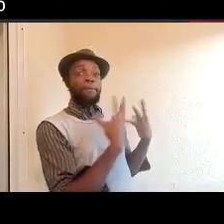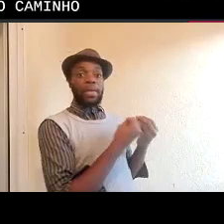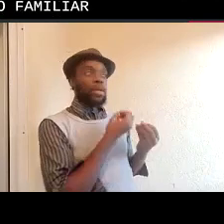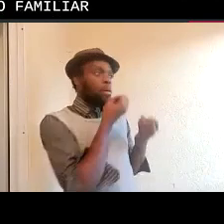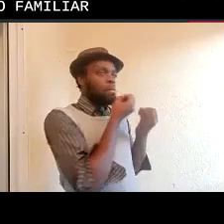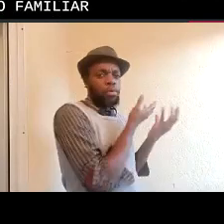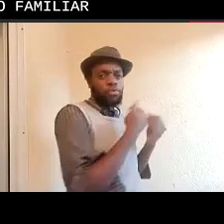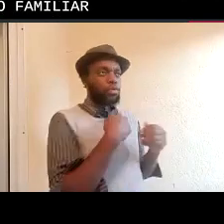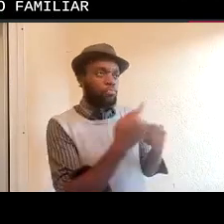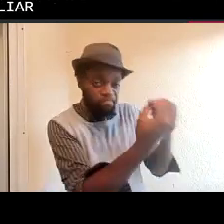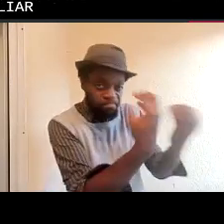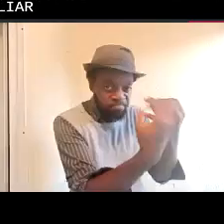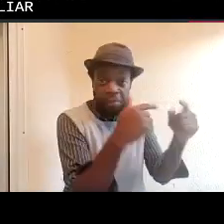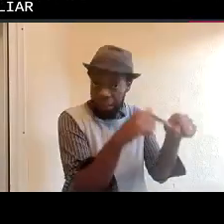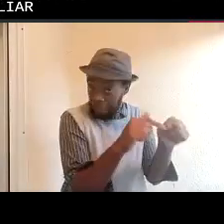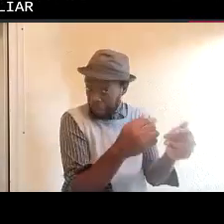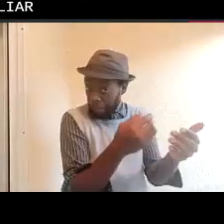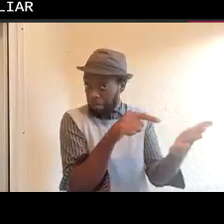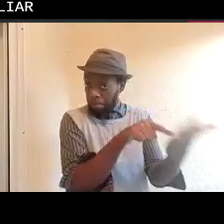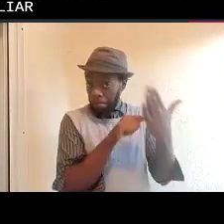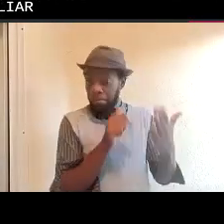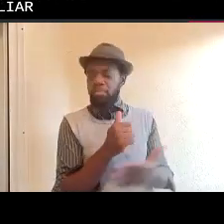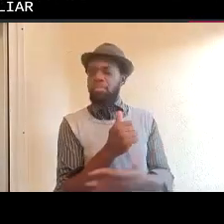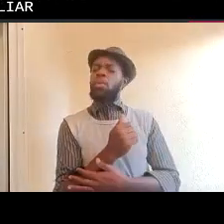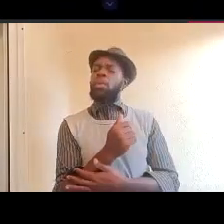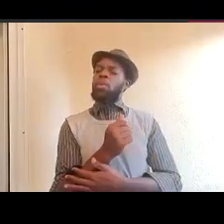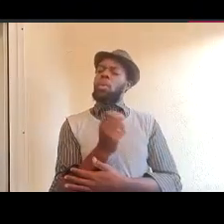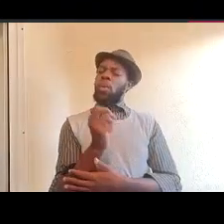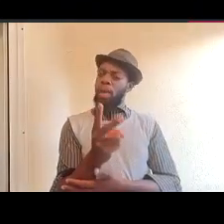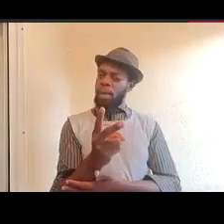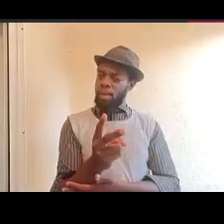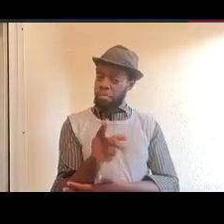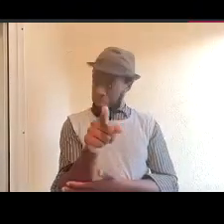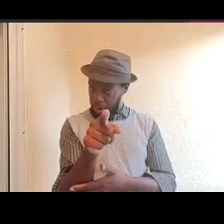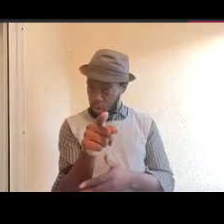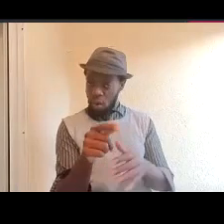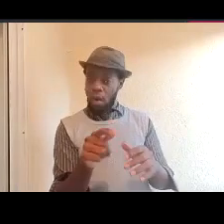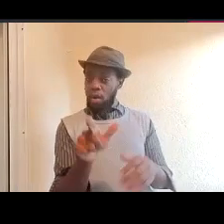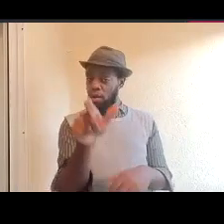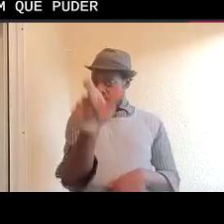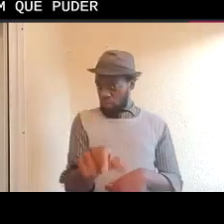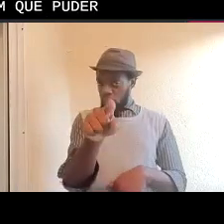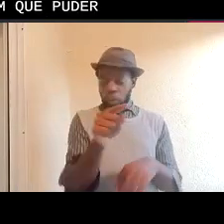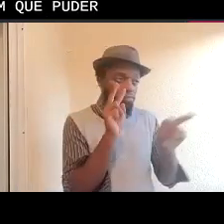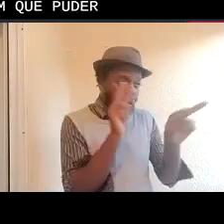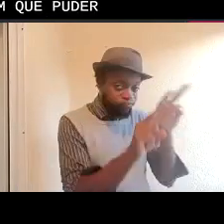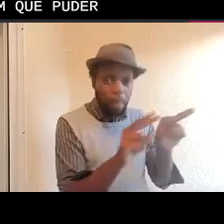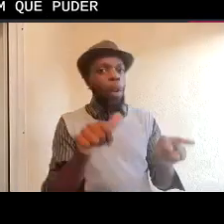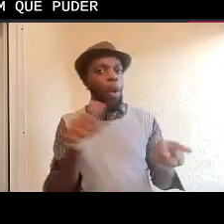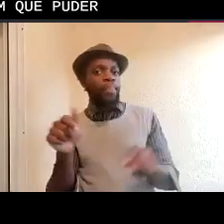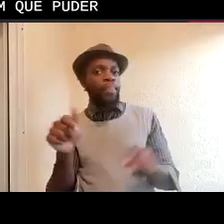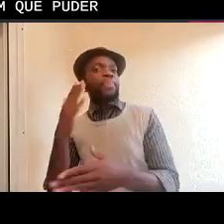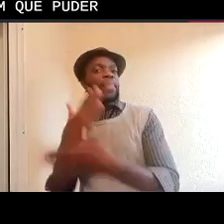Ok, Eliezer. ¿Y considera que es accesible a todos los tipos de discapacidad, discapacidad Sí,